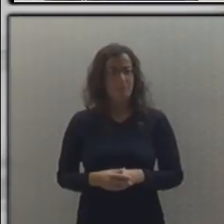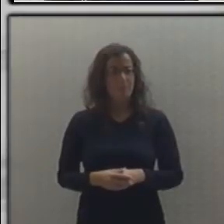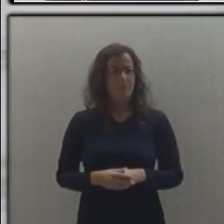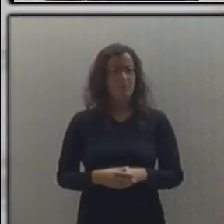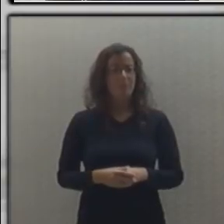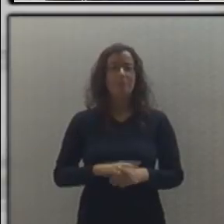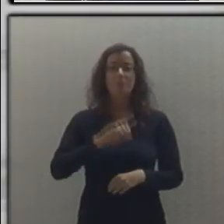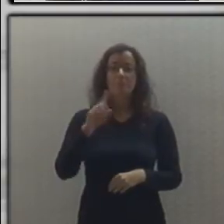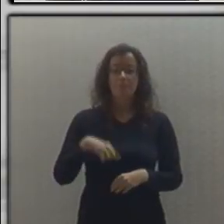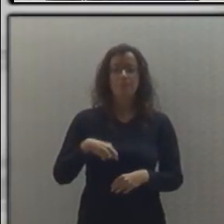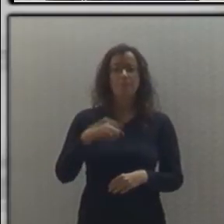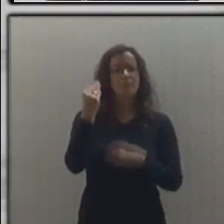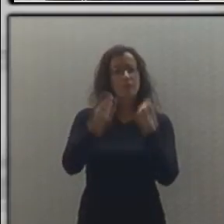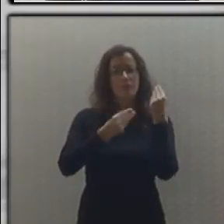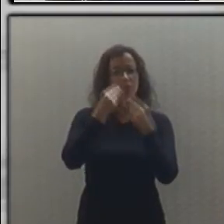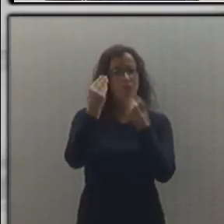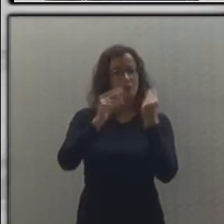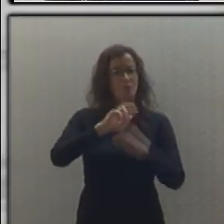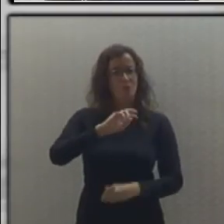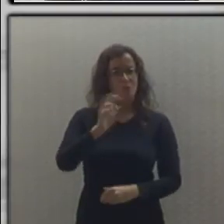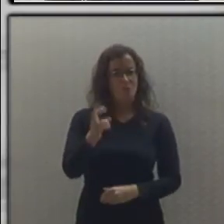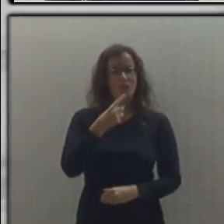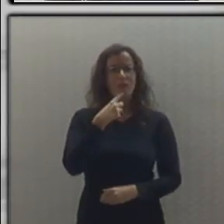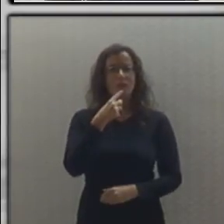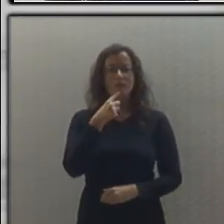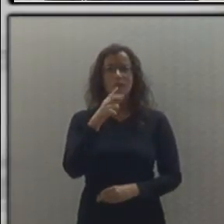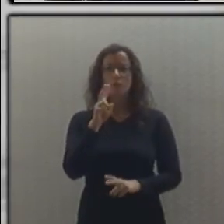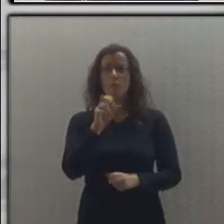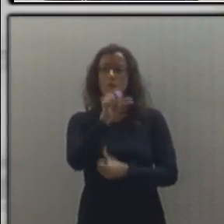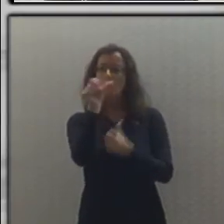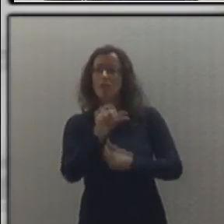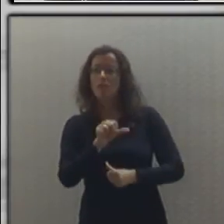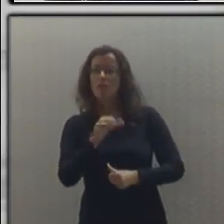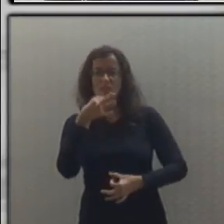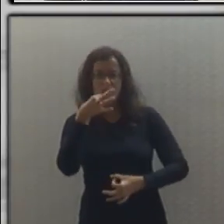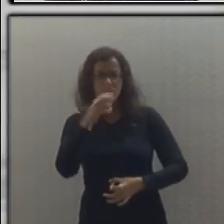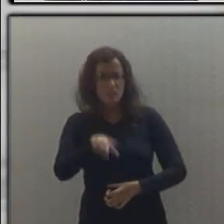hay otra reflexión por detrás, que es si es un nuevo modelo o no.